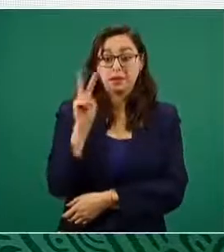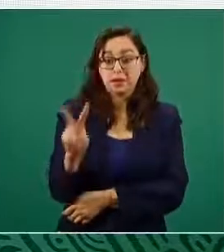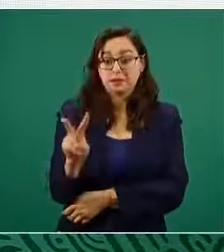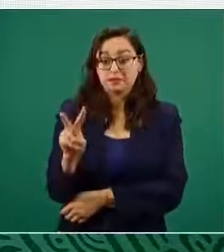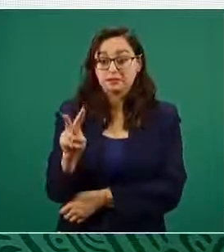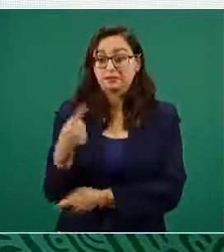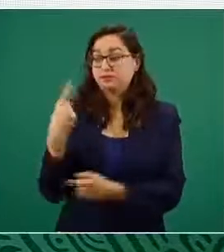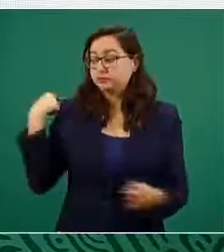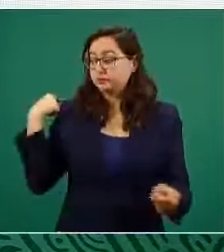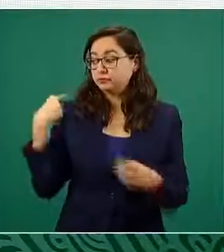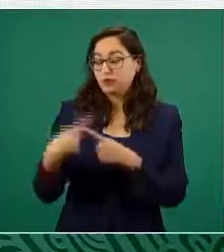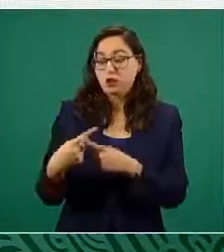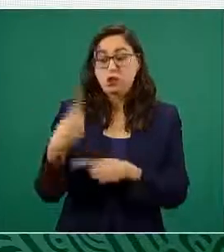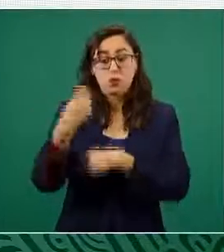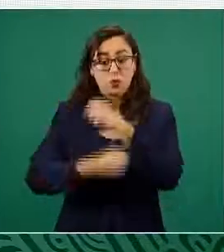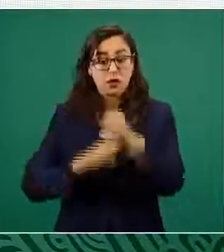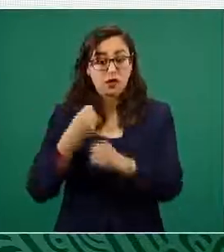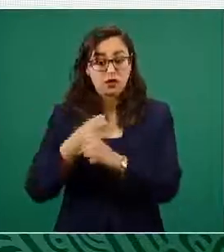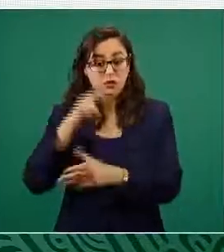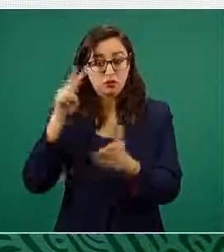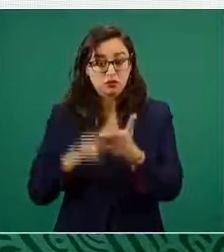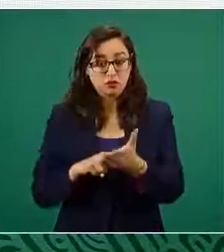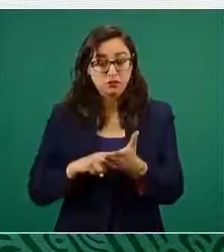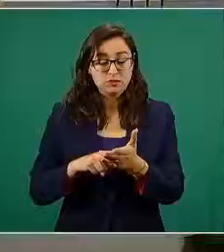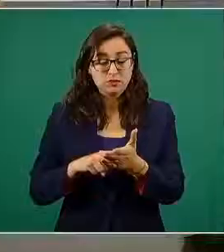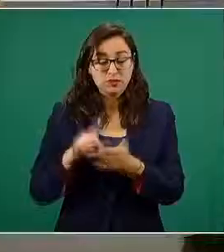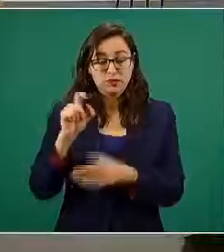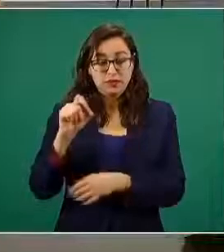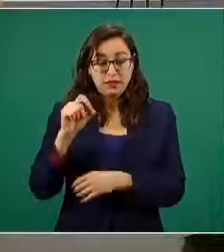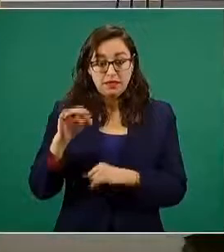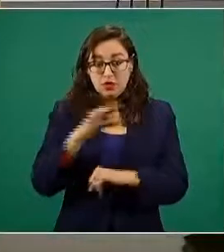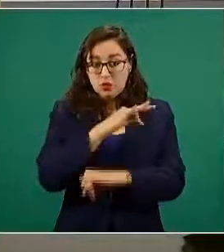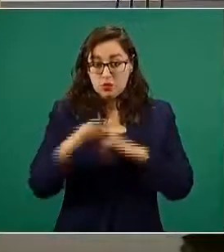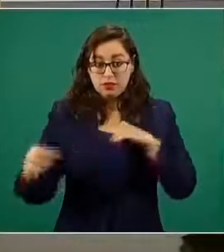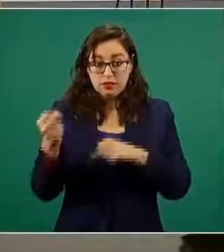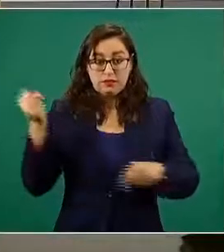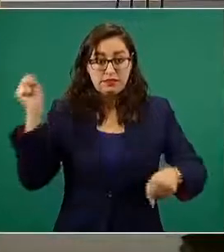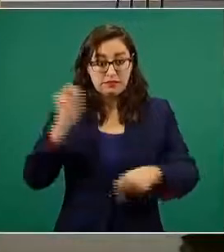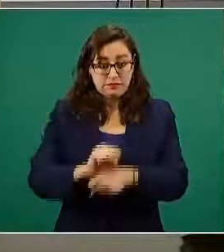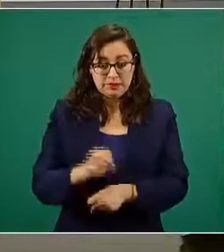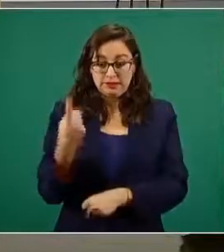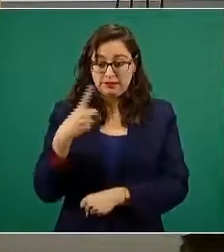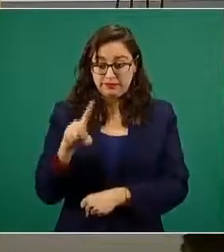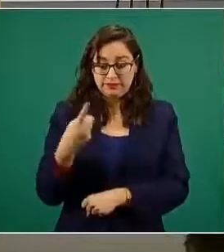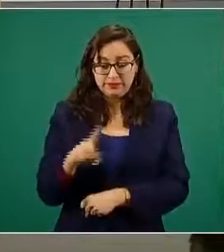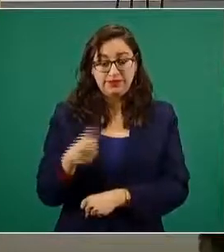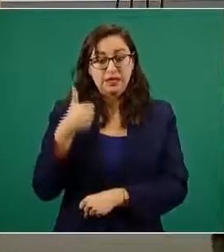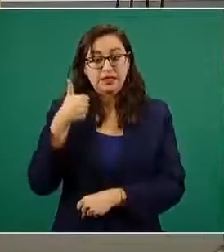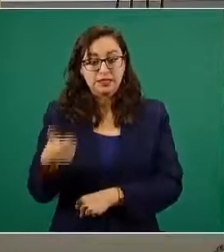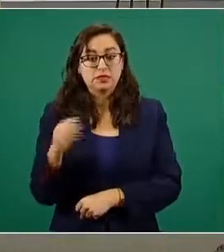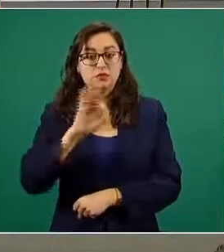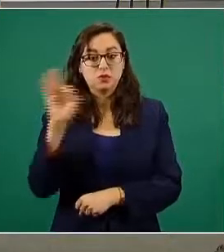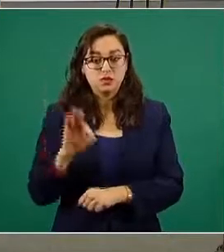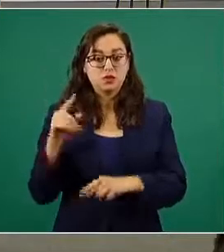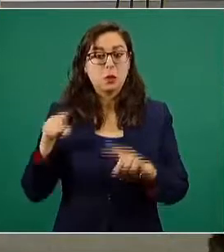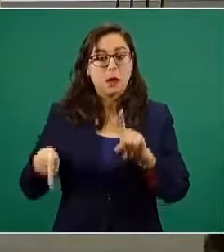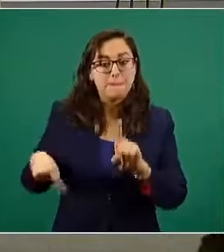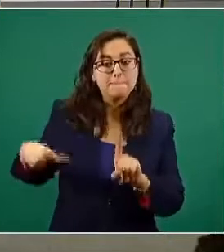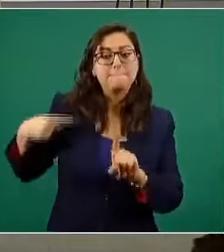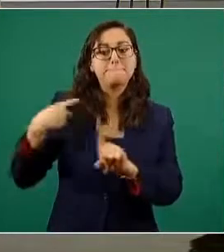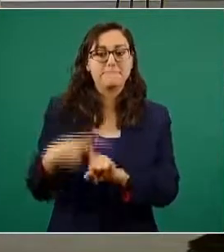de 6% en las recuperaciones. En este momento, 4% de los casos, que son estos